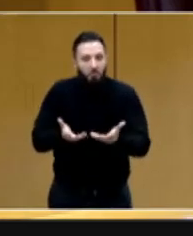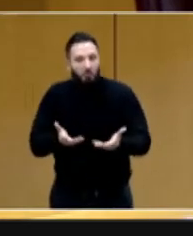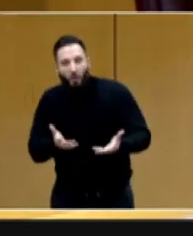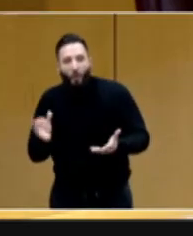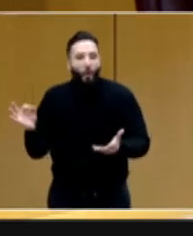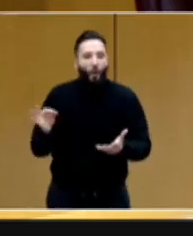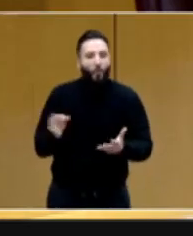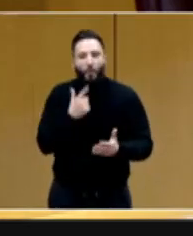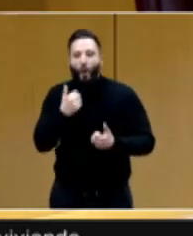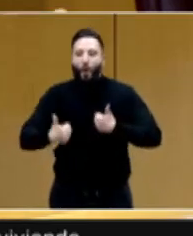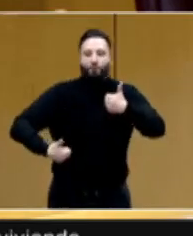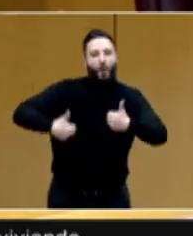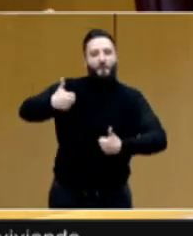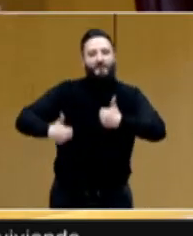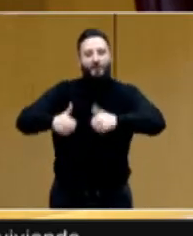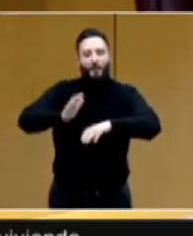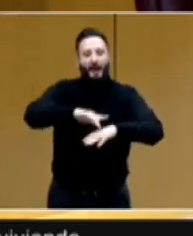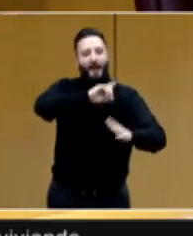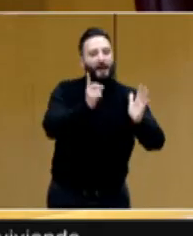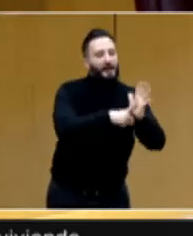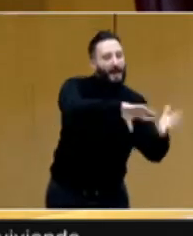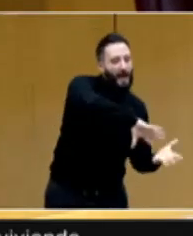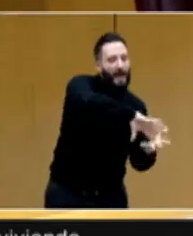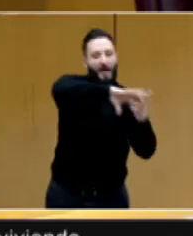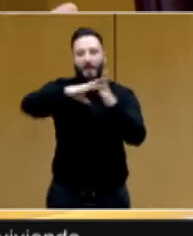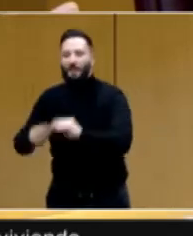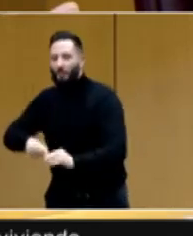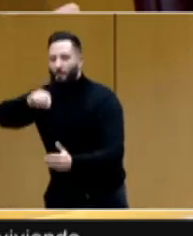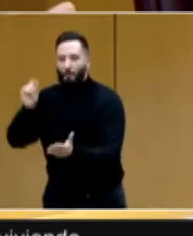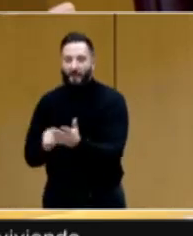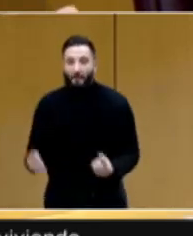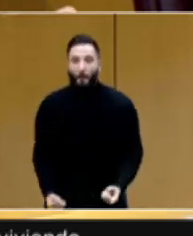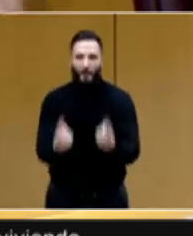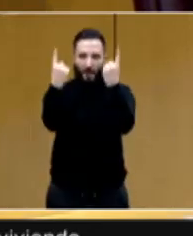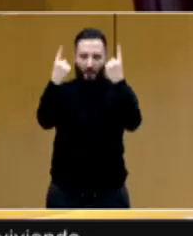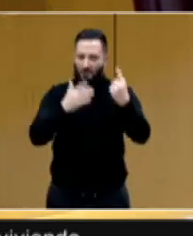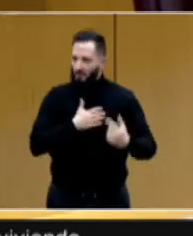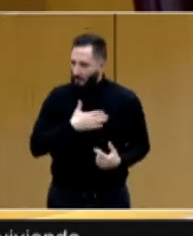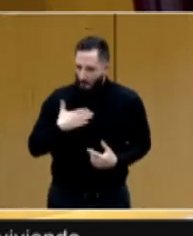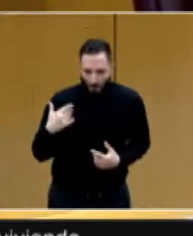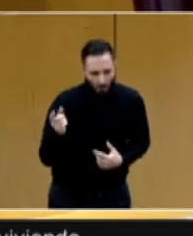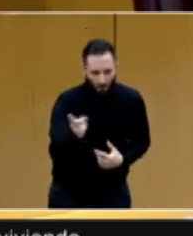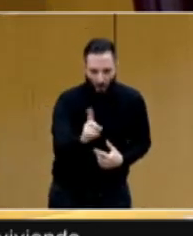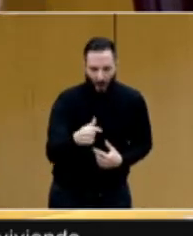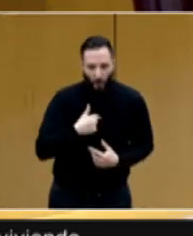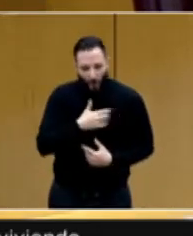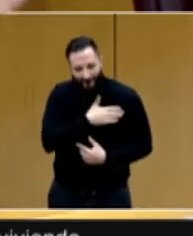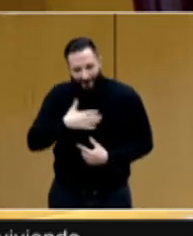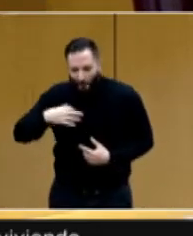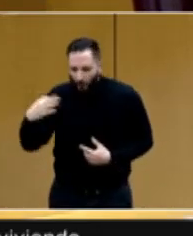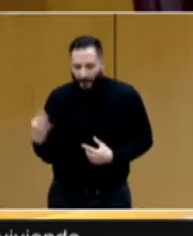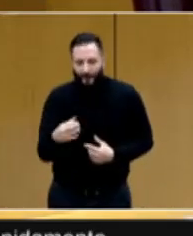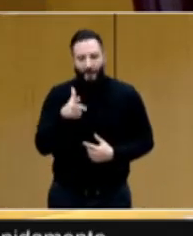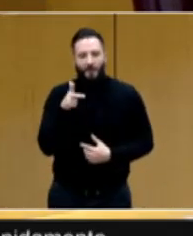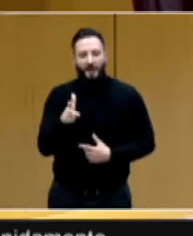adapte La Ley 8/2021 a Las especialidades del Derecho civil Vasco no lo que yo quiero es un respeto por el Derecho civil Vasco